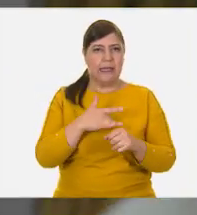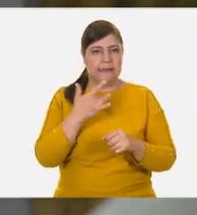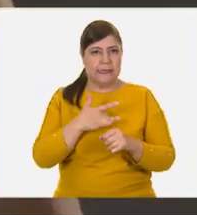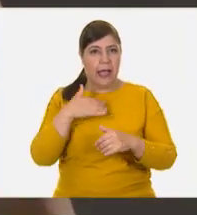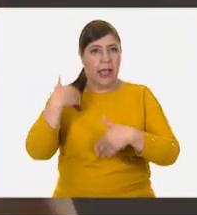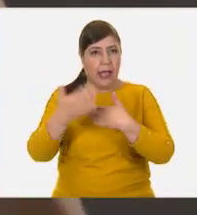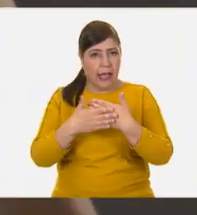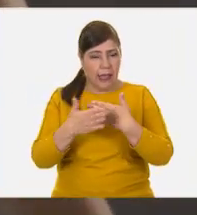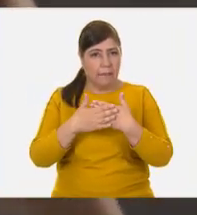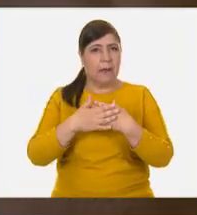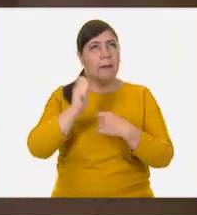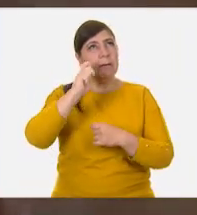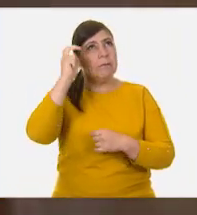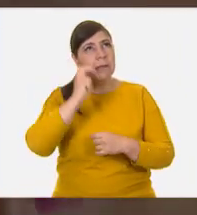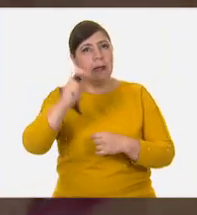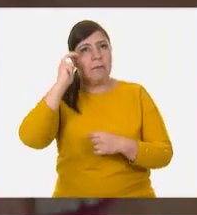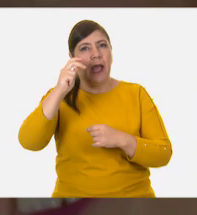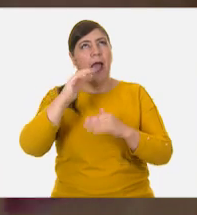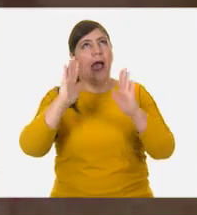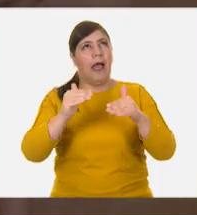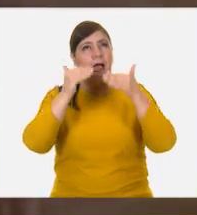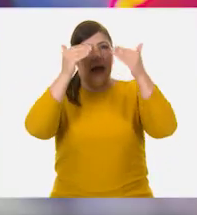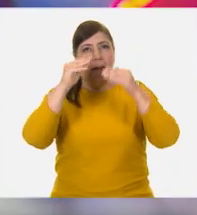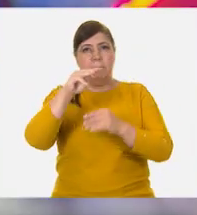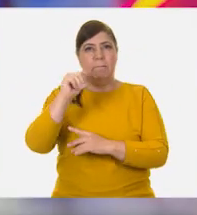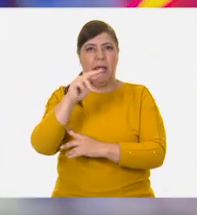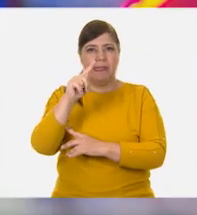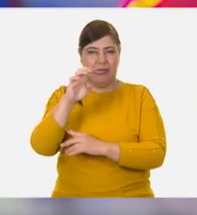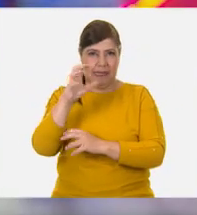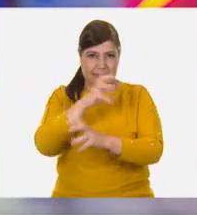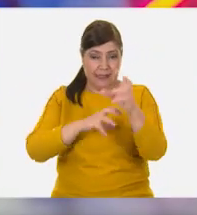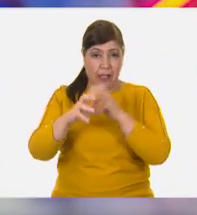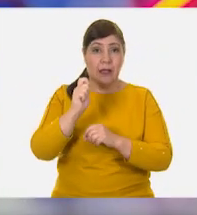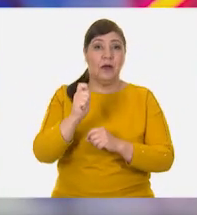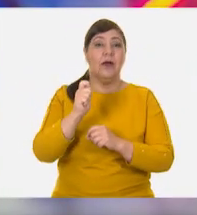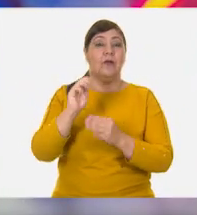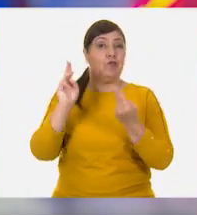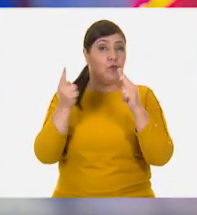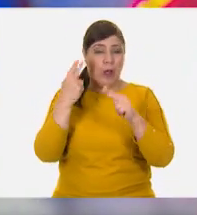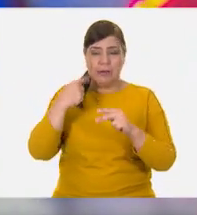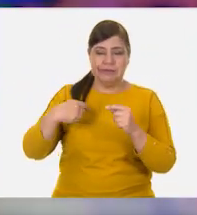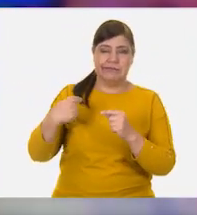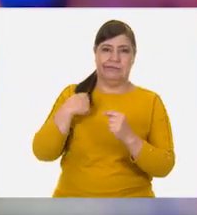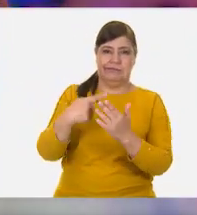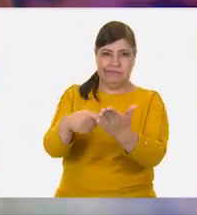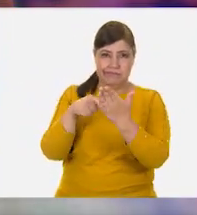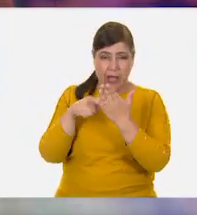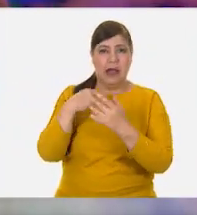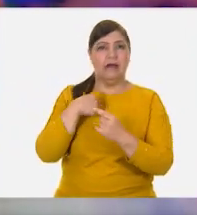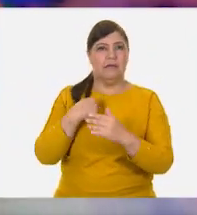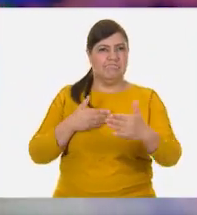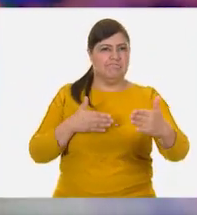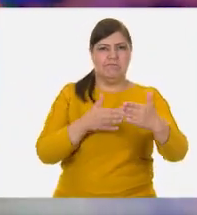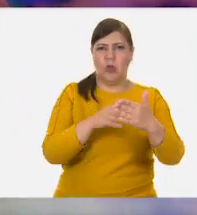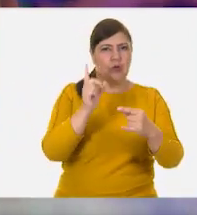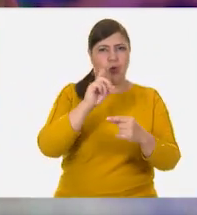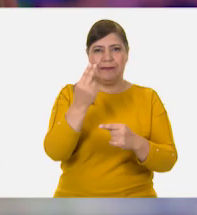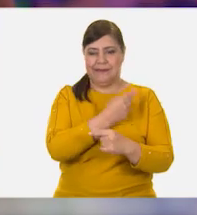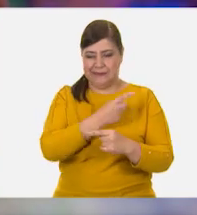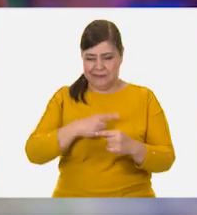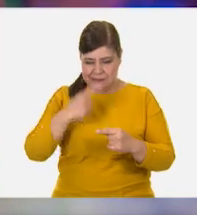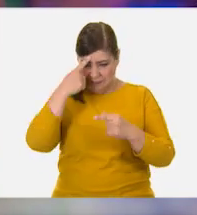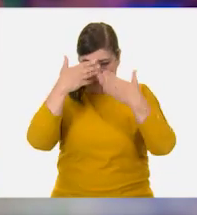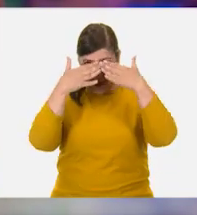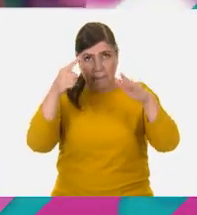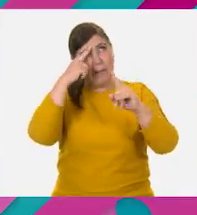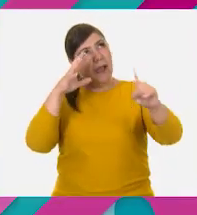en las próximas misiones que llegarán hasta Marte. El universo me enseñó que no existen fronteras cuando se trata de abrir tu mente y alcanzar